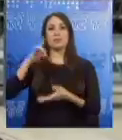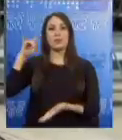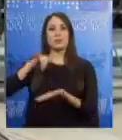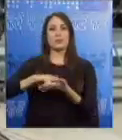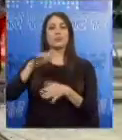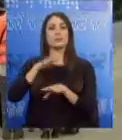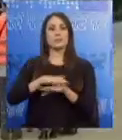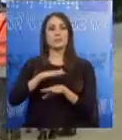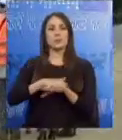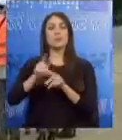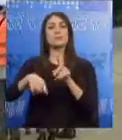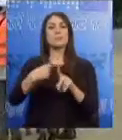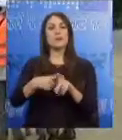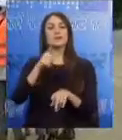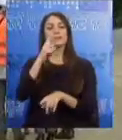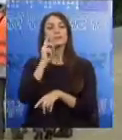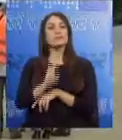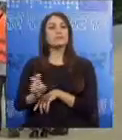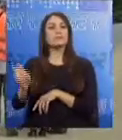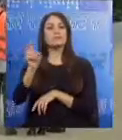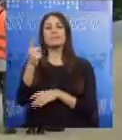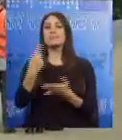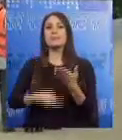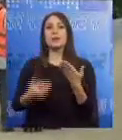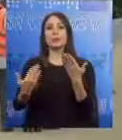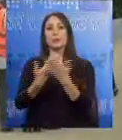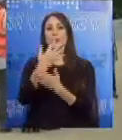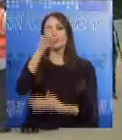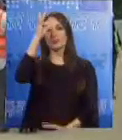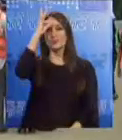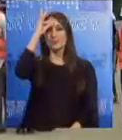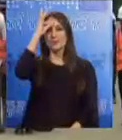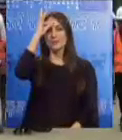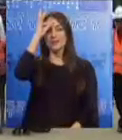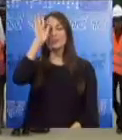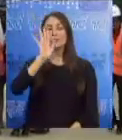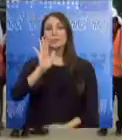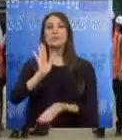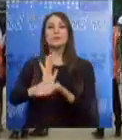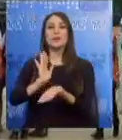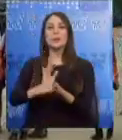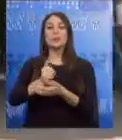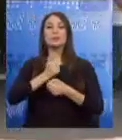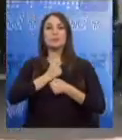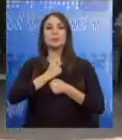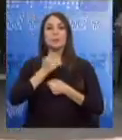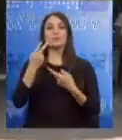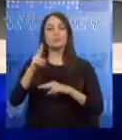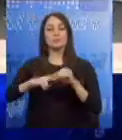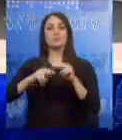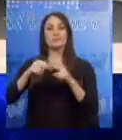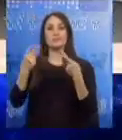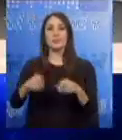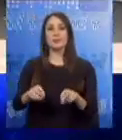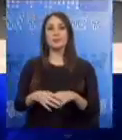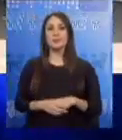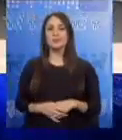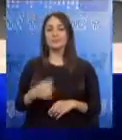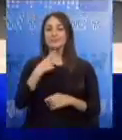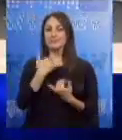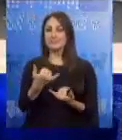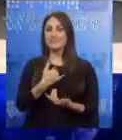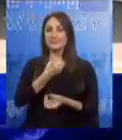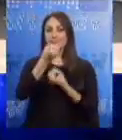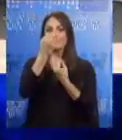y luego un recorrido donde se construye el nuevo hospital del instituto ecuatoriano de seguridad social compañeros es todo el